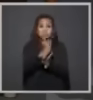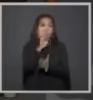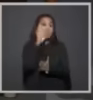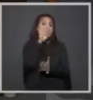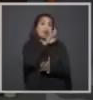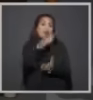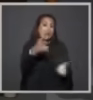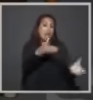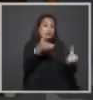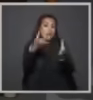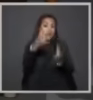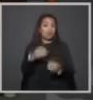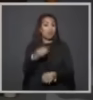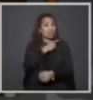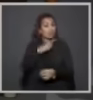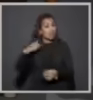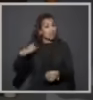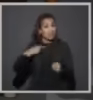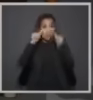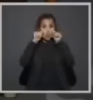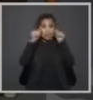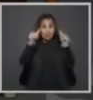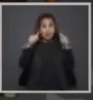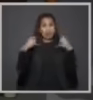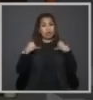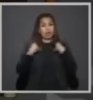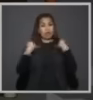Vamos a atender a los jóvenes. Hay